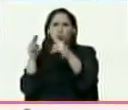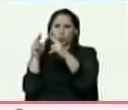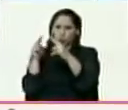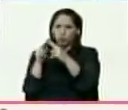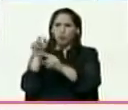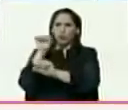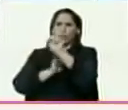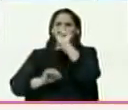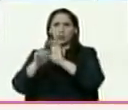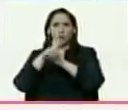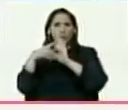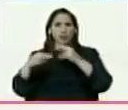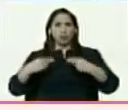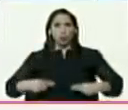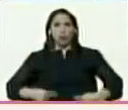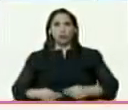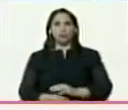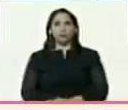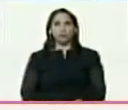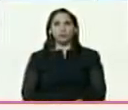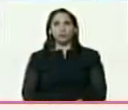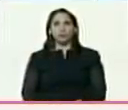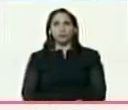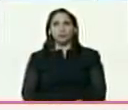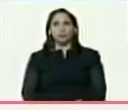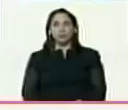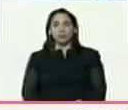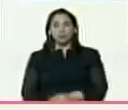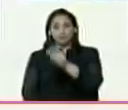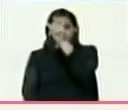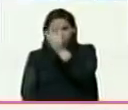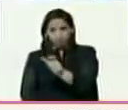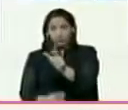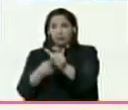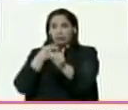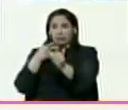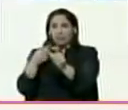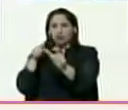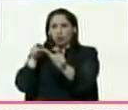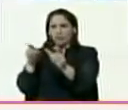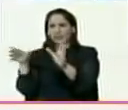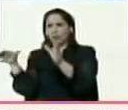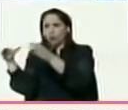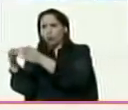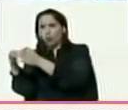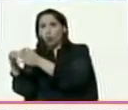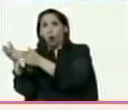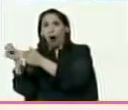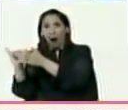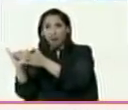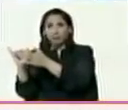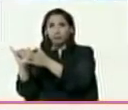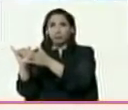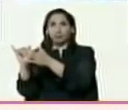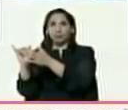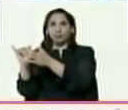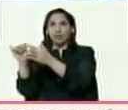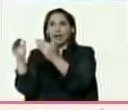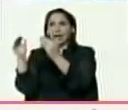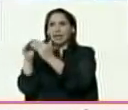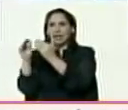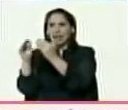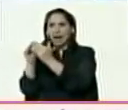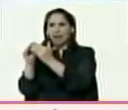defensor de derechos humanos él ha señalado que esta banda tiene inclusive una casa dedicada